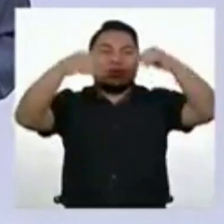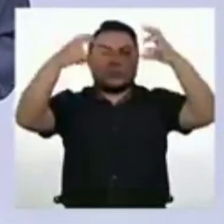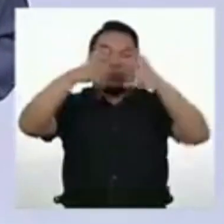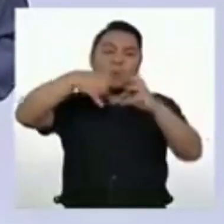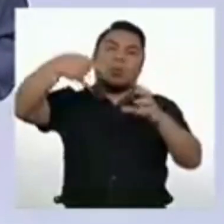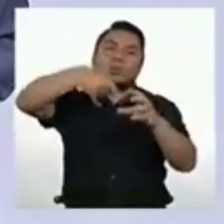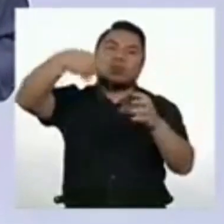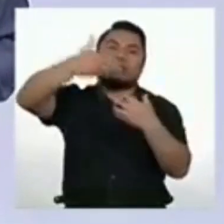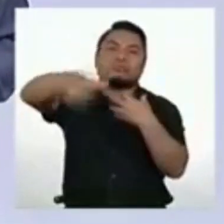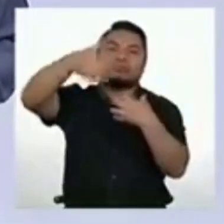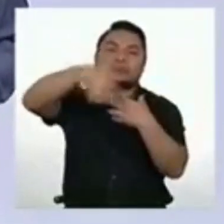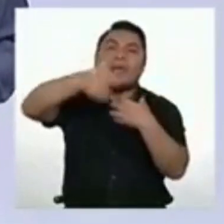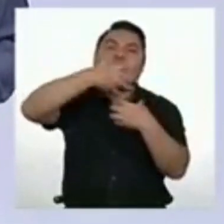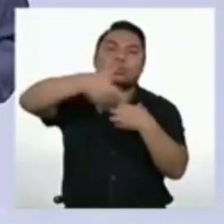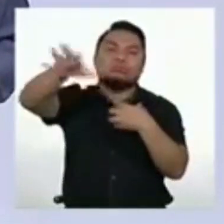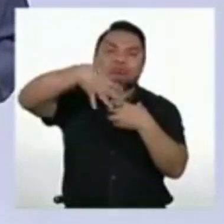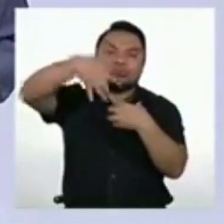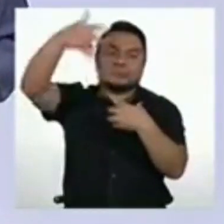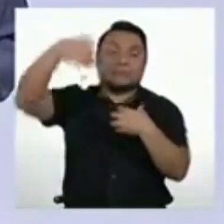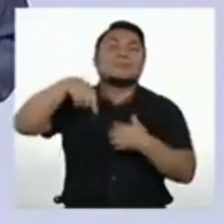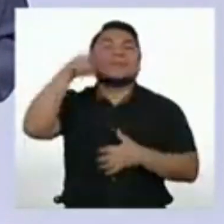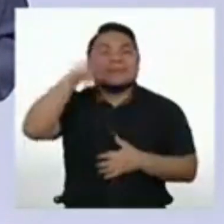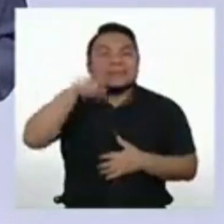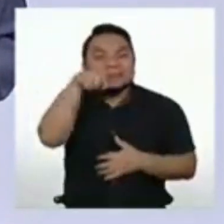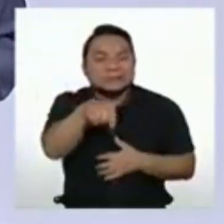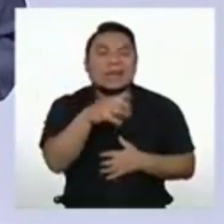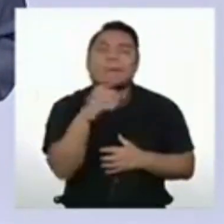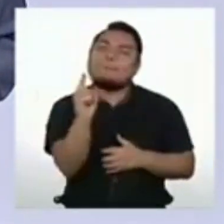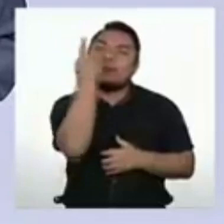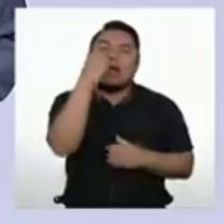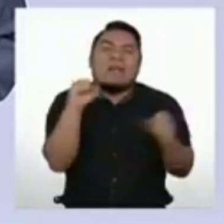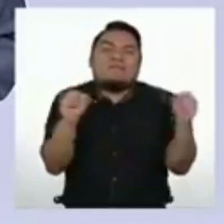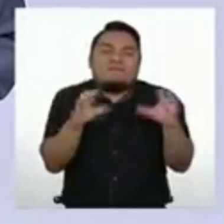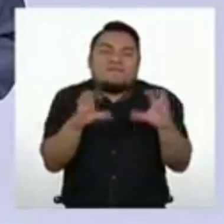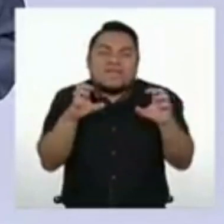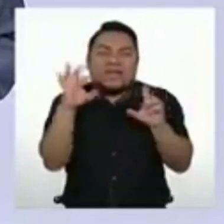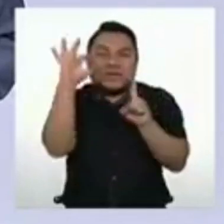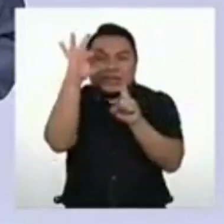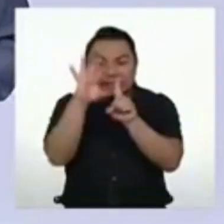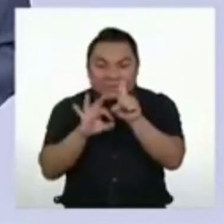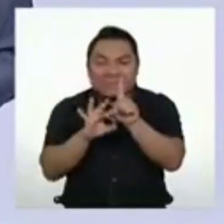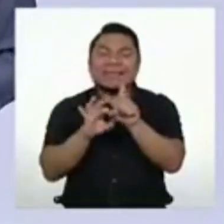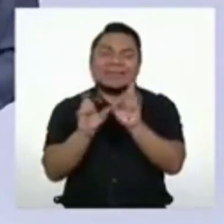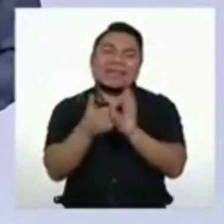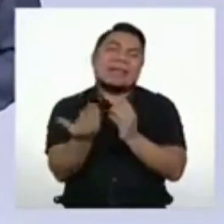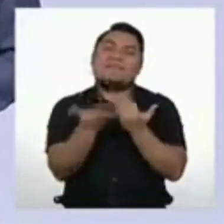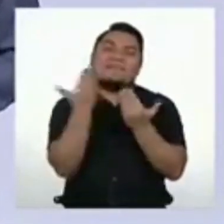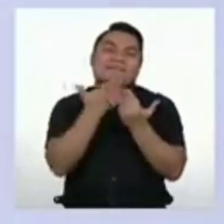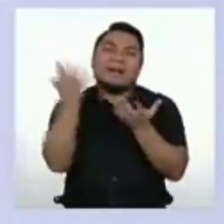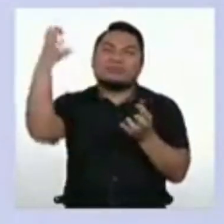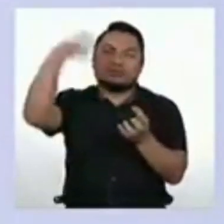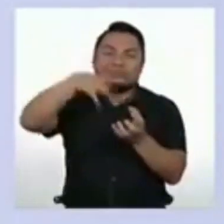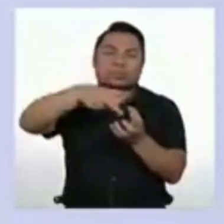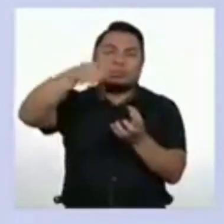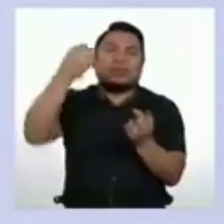es necesario que las papas reciban una buena cantidad de frío para tener un proceso de fabricación de chuño mucho más